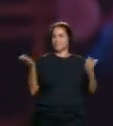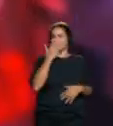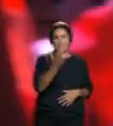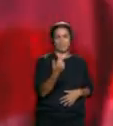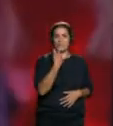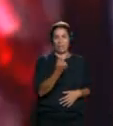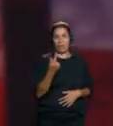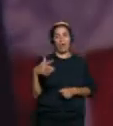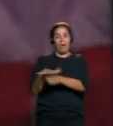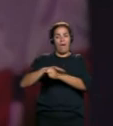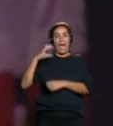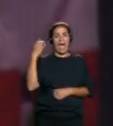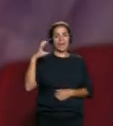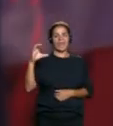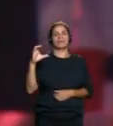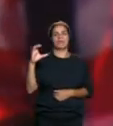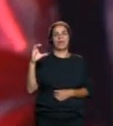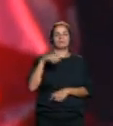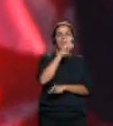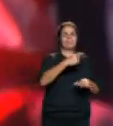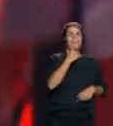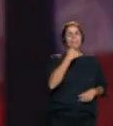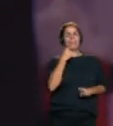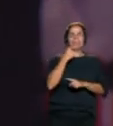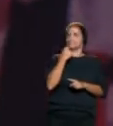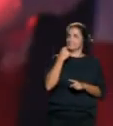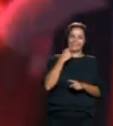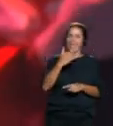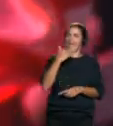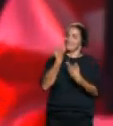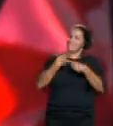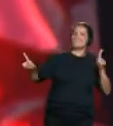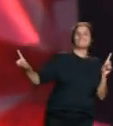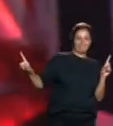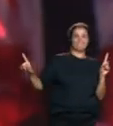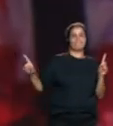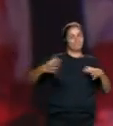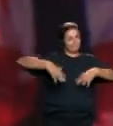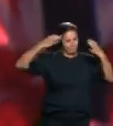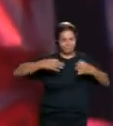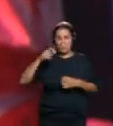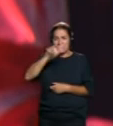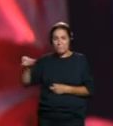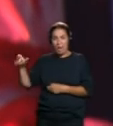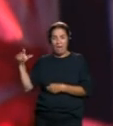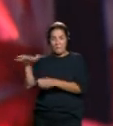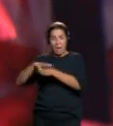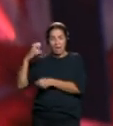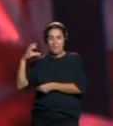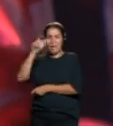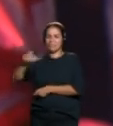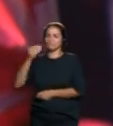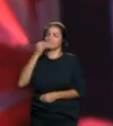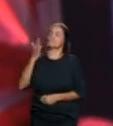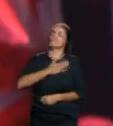Añaza es mucho más de lo que la gente dice, se los puedo asegurar, de verdad, hay muy buena gente en Añaza.